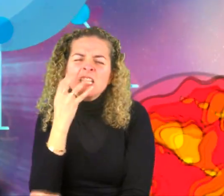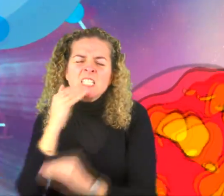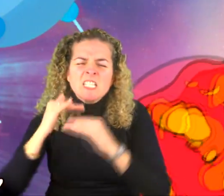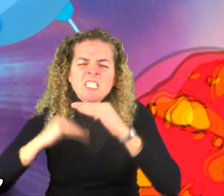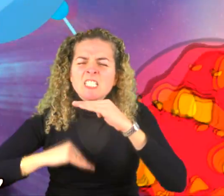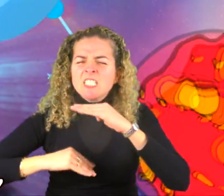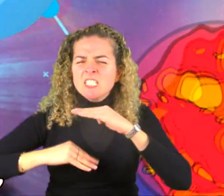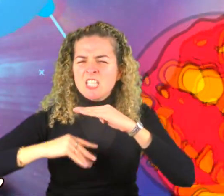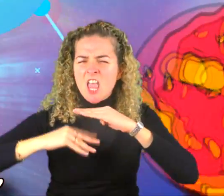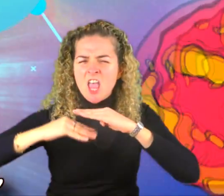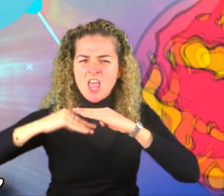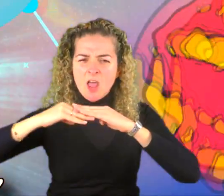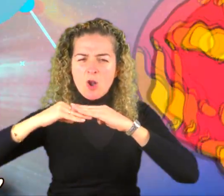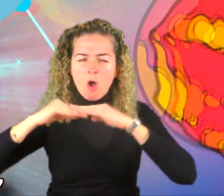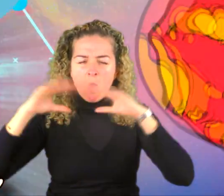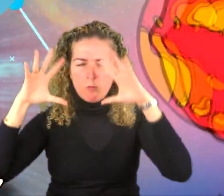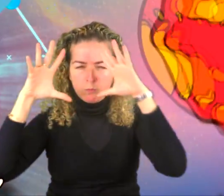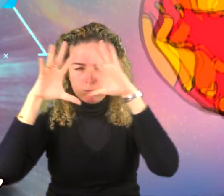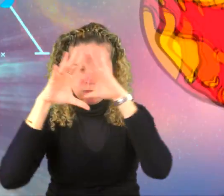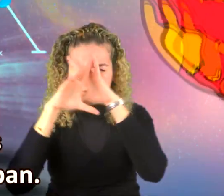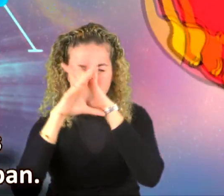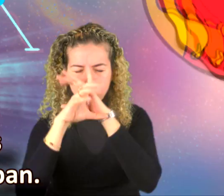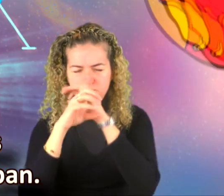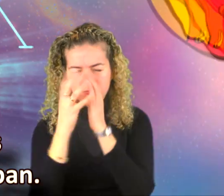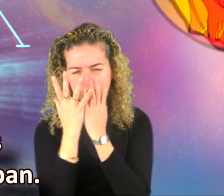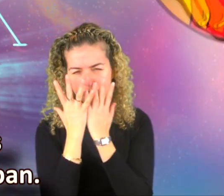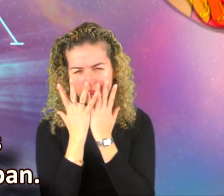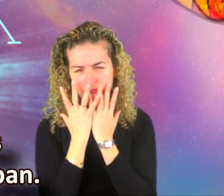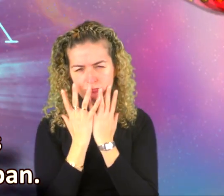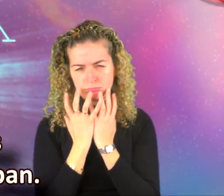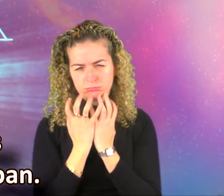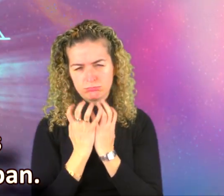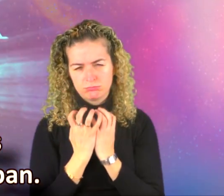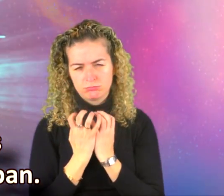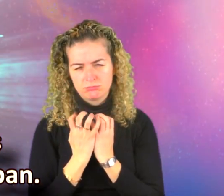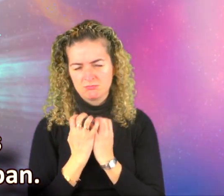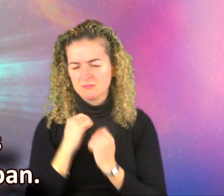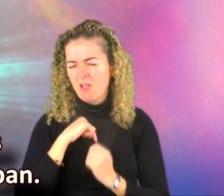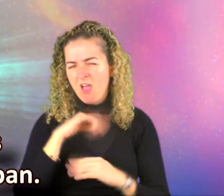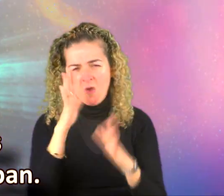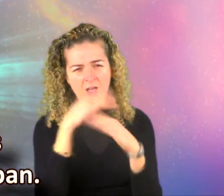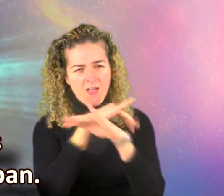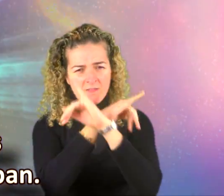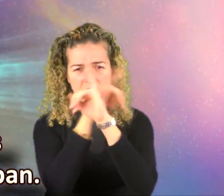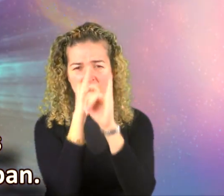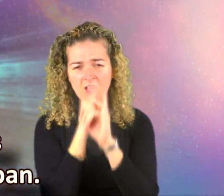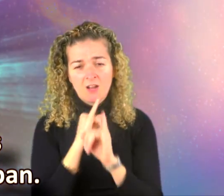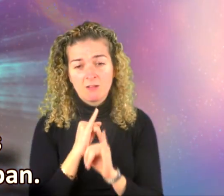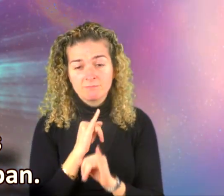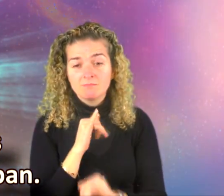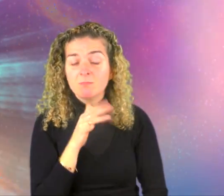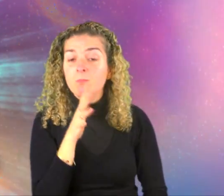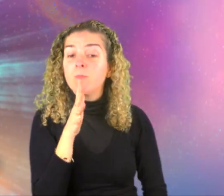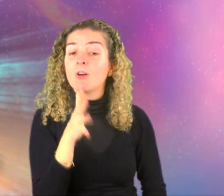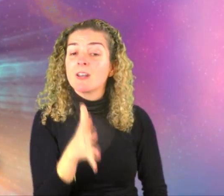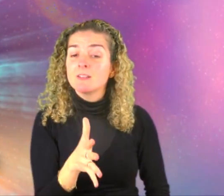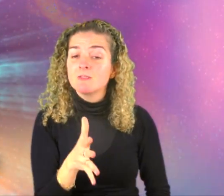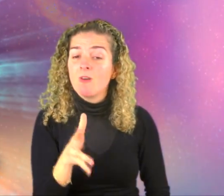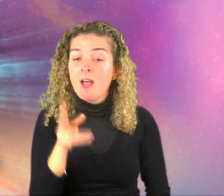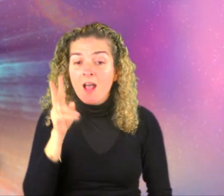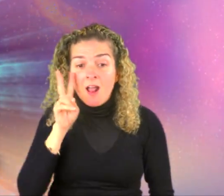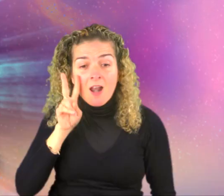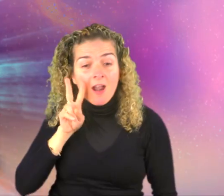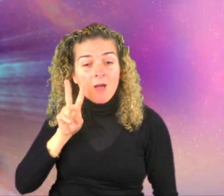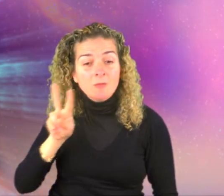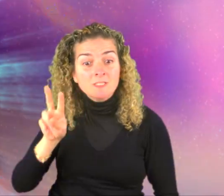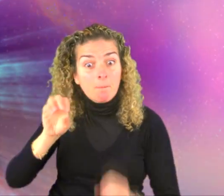al planeta para aprender de su sabiduría. Mientras observaban a aquellos maravillosos seres que lo habitaban, venían